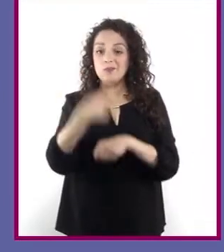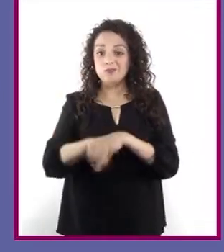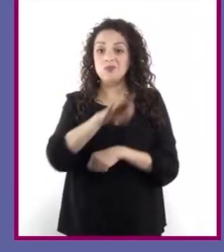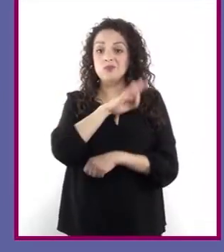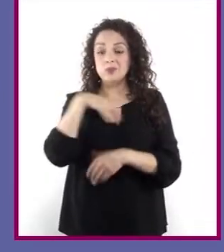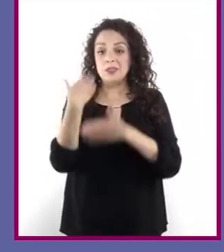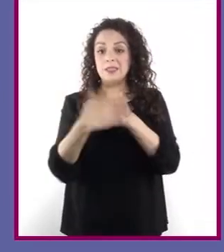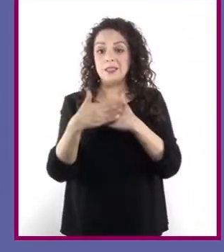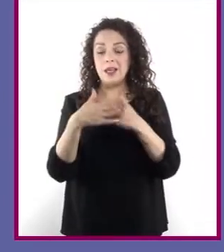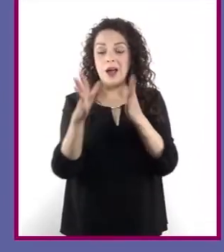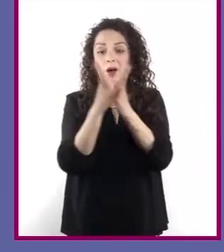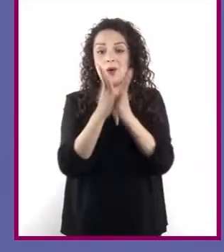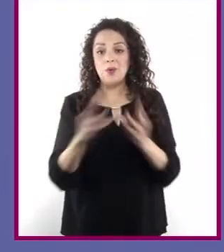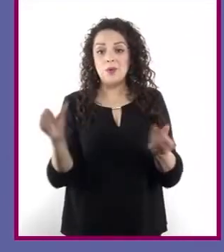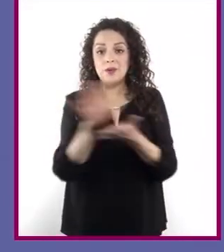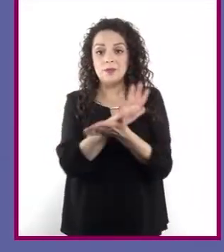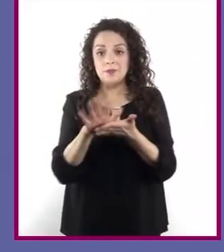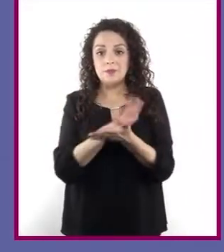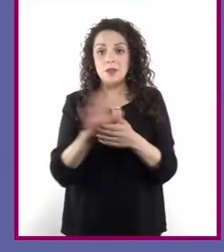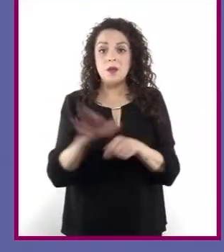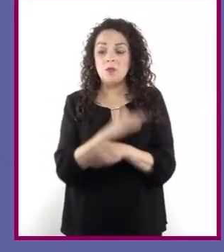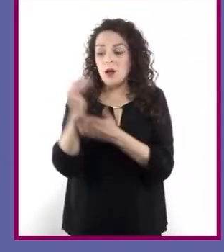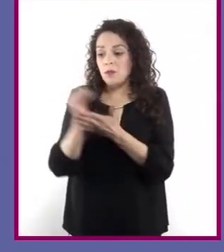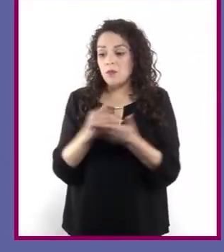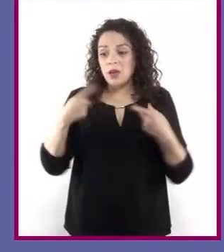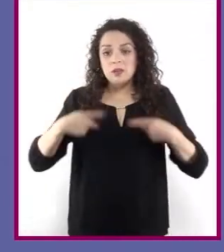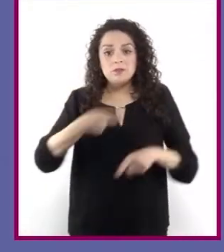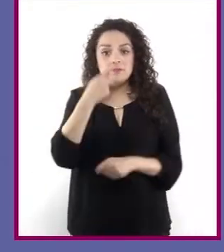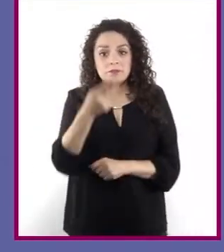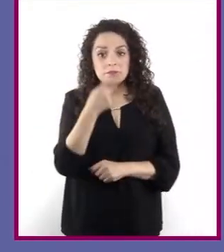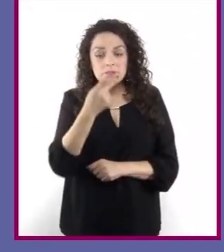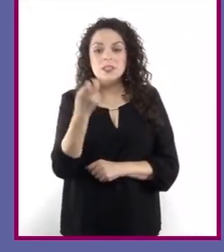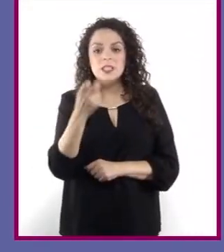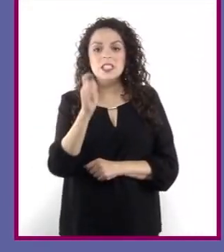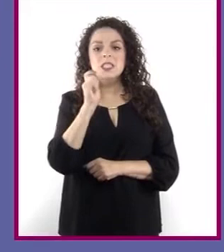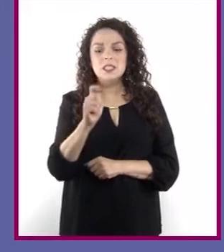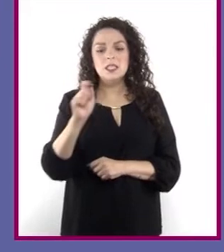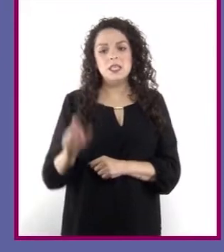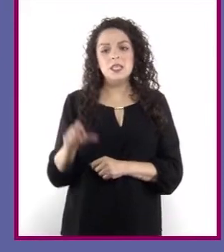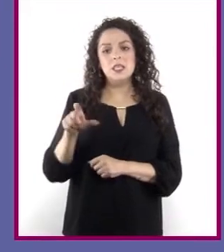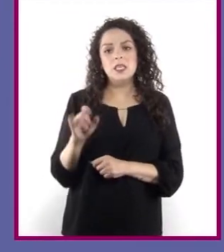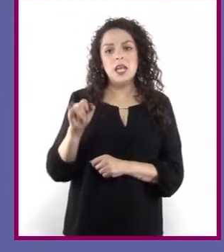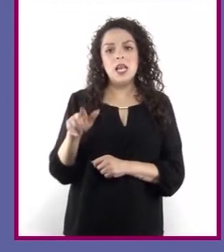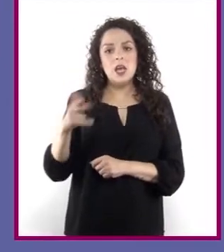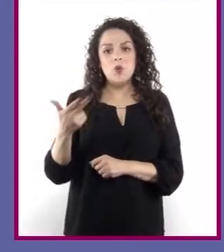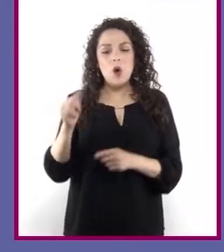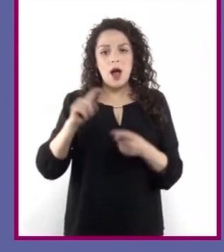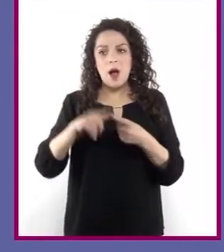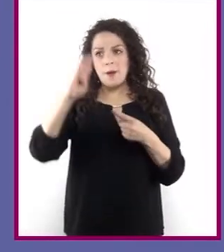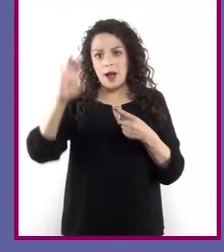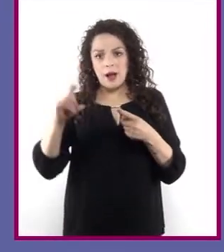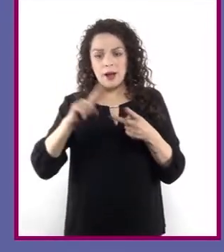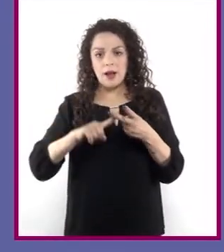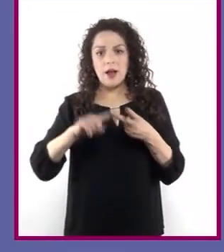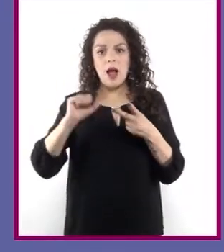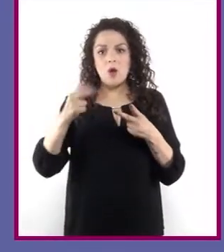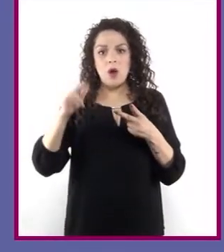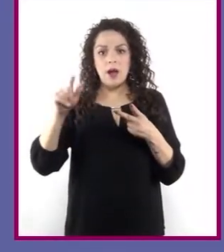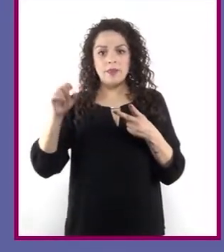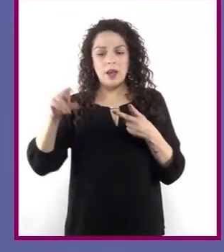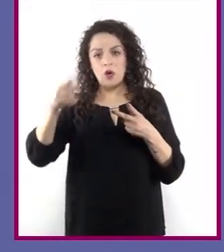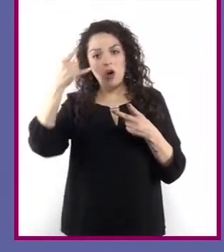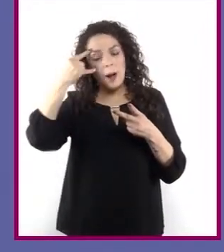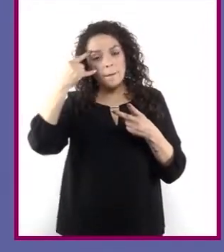desaparecer, porque hay menor número de hablantes. Entre estas se encuentra el quiligua de Baja California, el aguacateco de